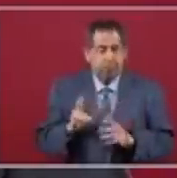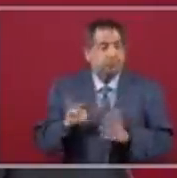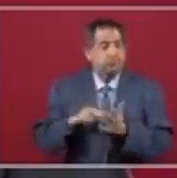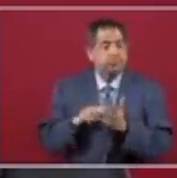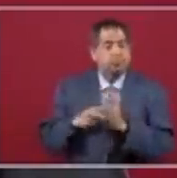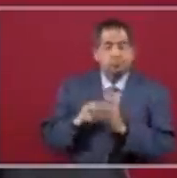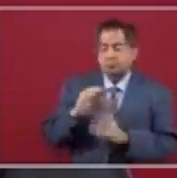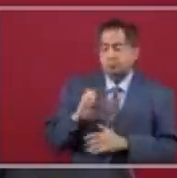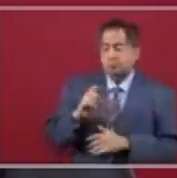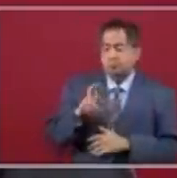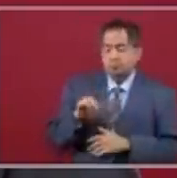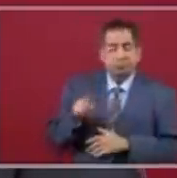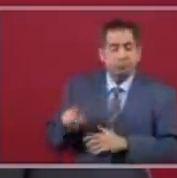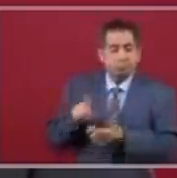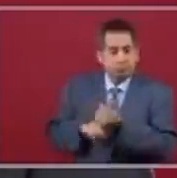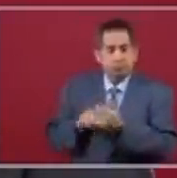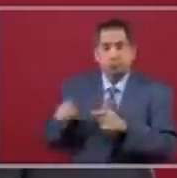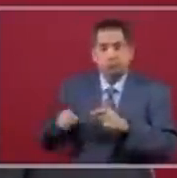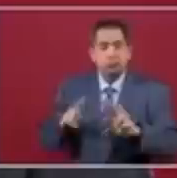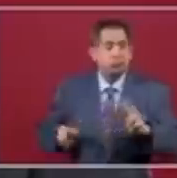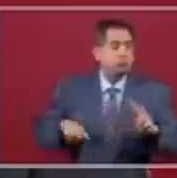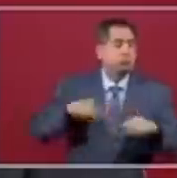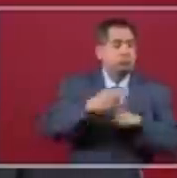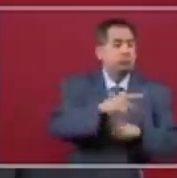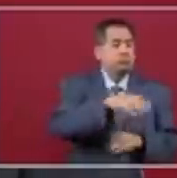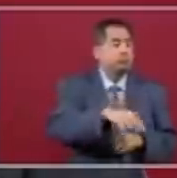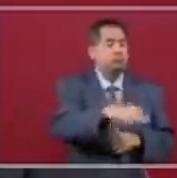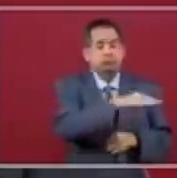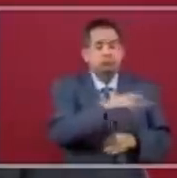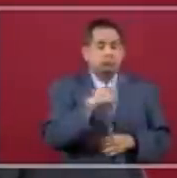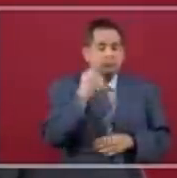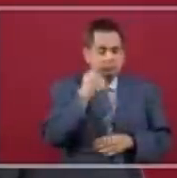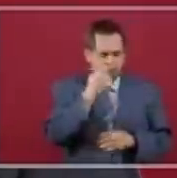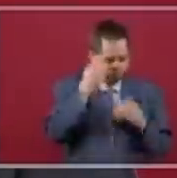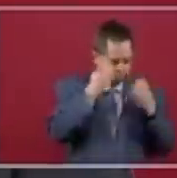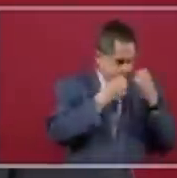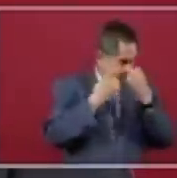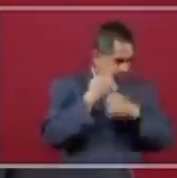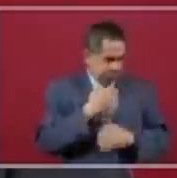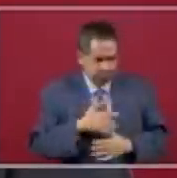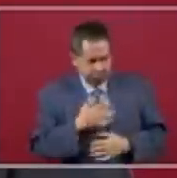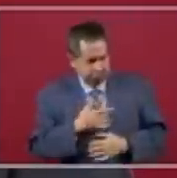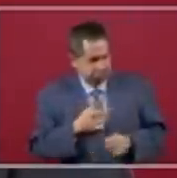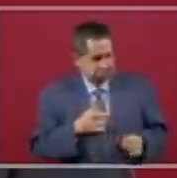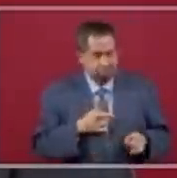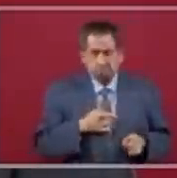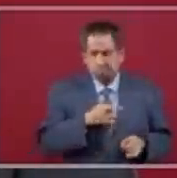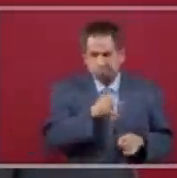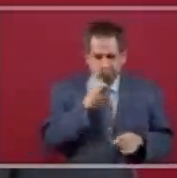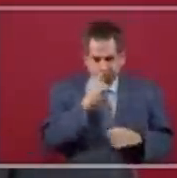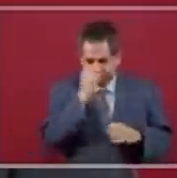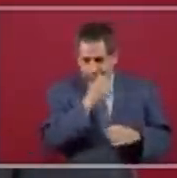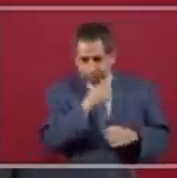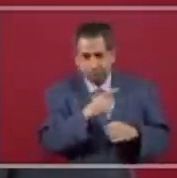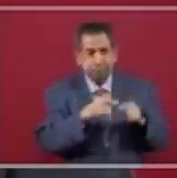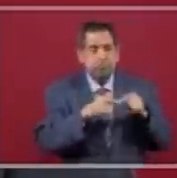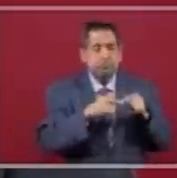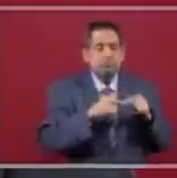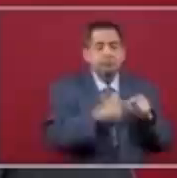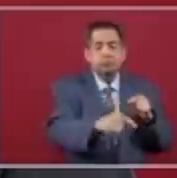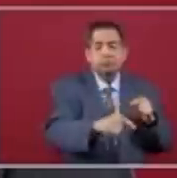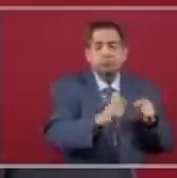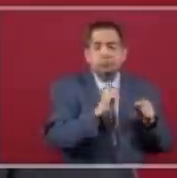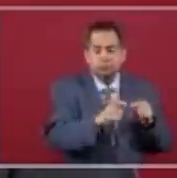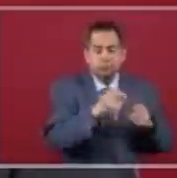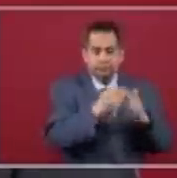Cedri acaba de estar en la revisión de el tramo